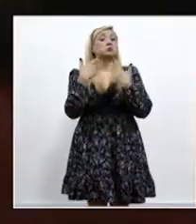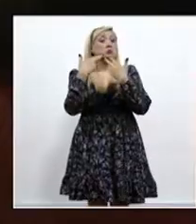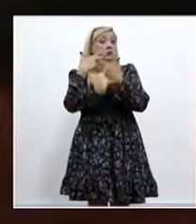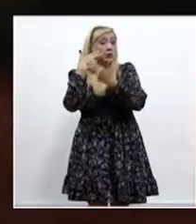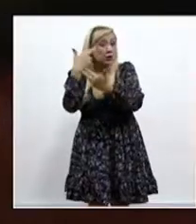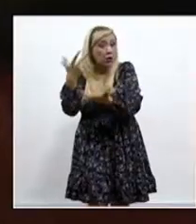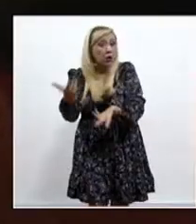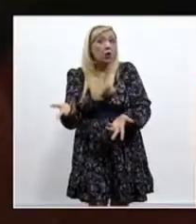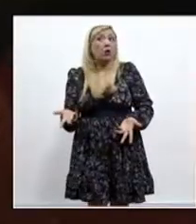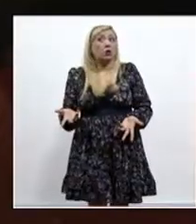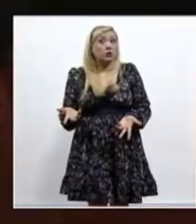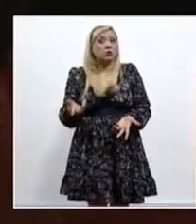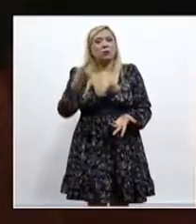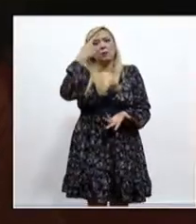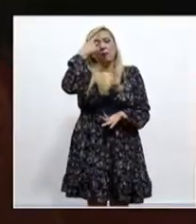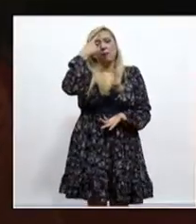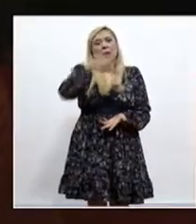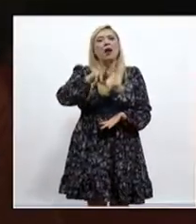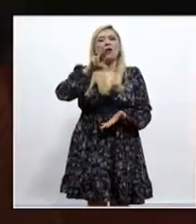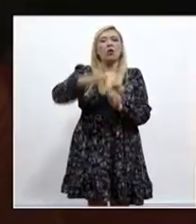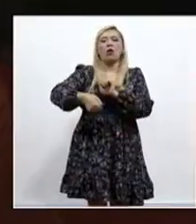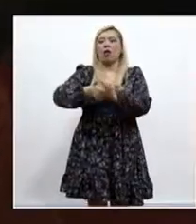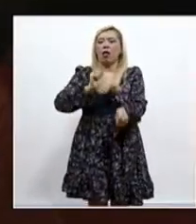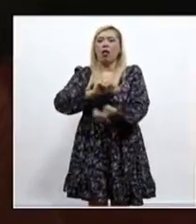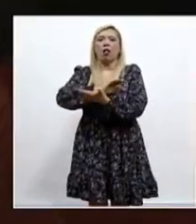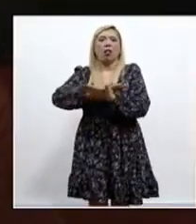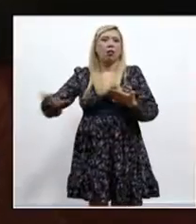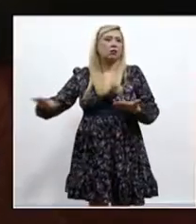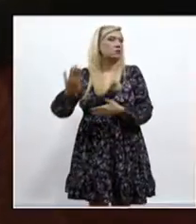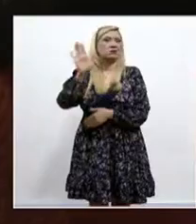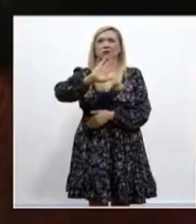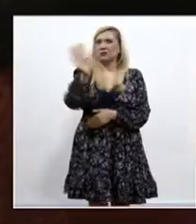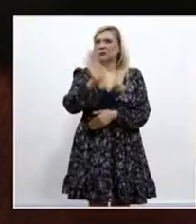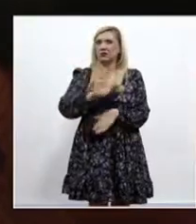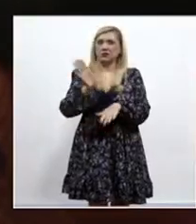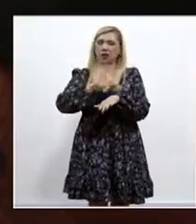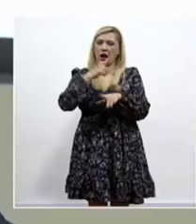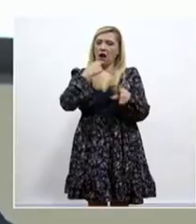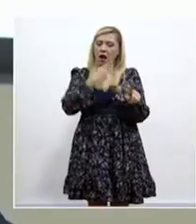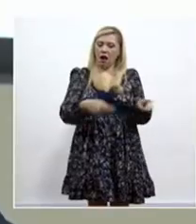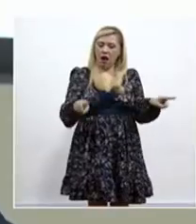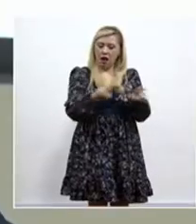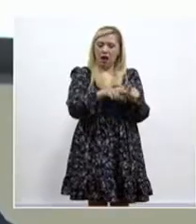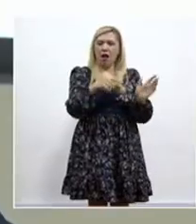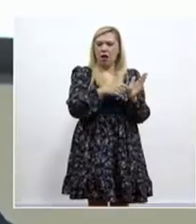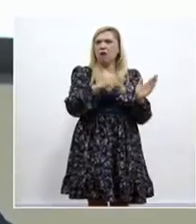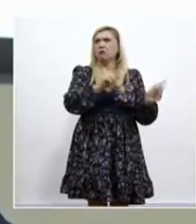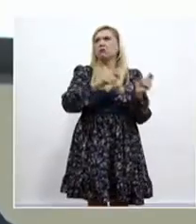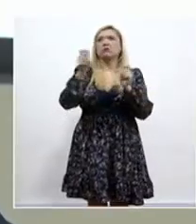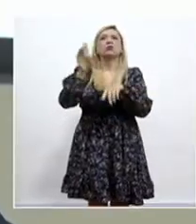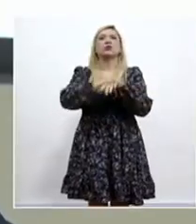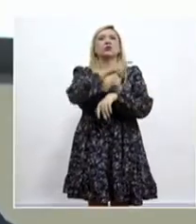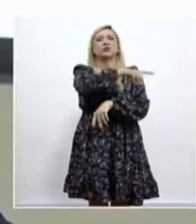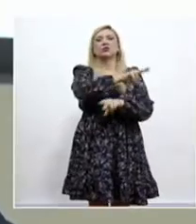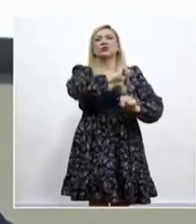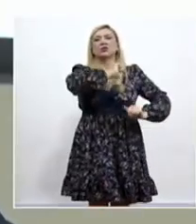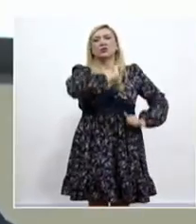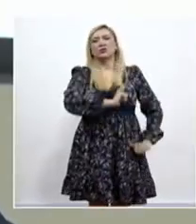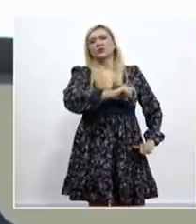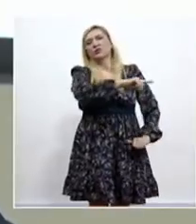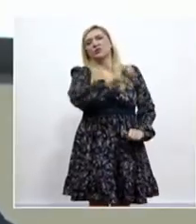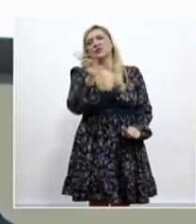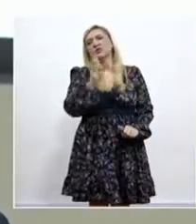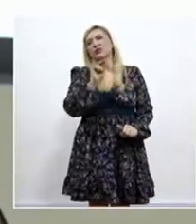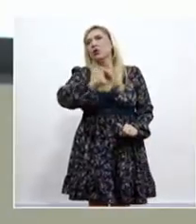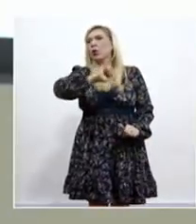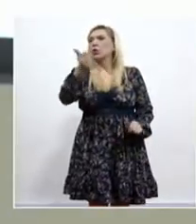podrá iniciar 15 días antes del nacimiento, a partir del día del nacimiento o dentro de los 9 meses posteriores al nacimiento del infante. En